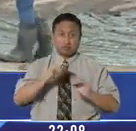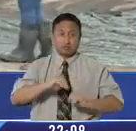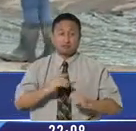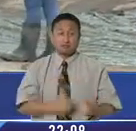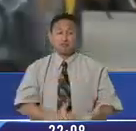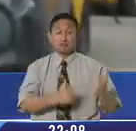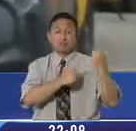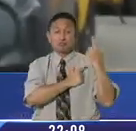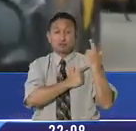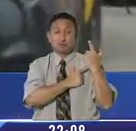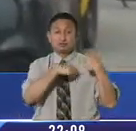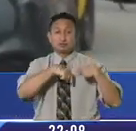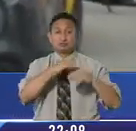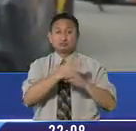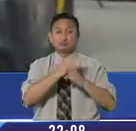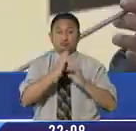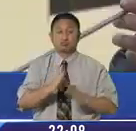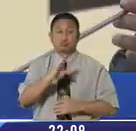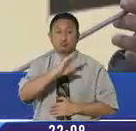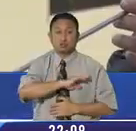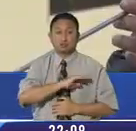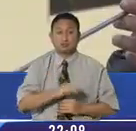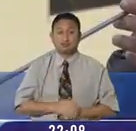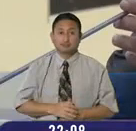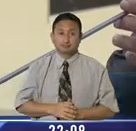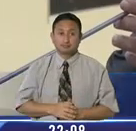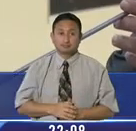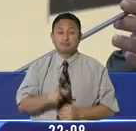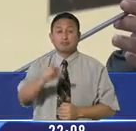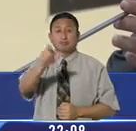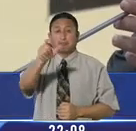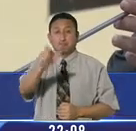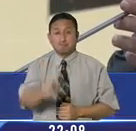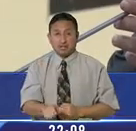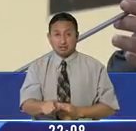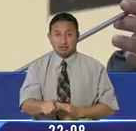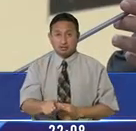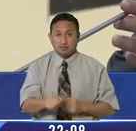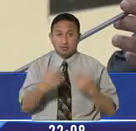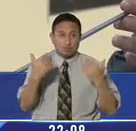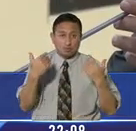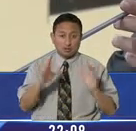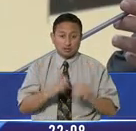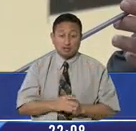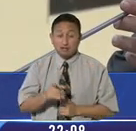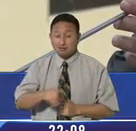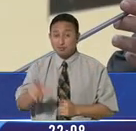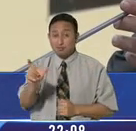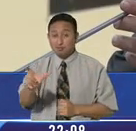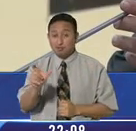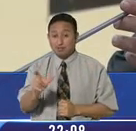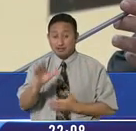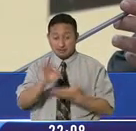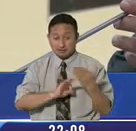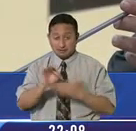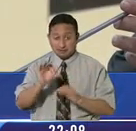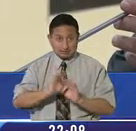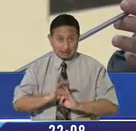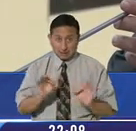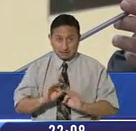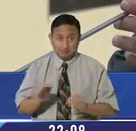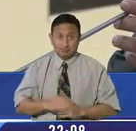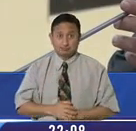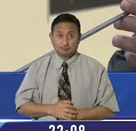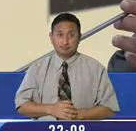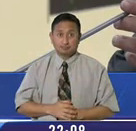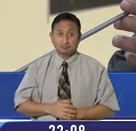Fuerzas Armadas y funcionarios del municipio. Ninguna persona que no tenga autorización